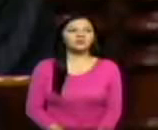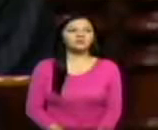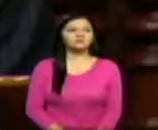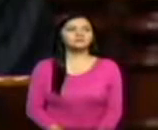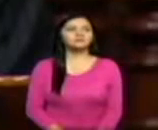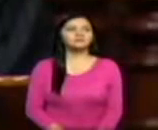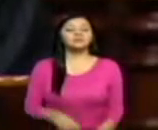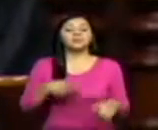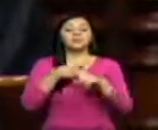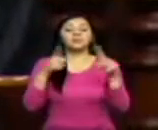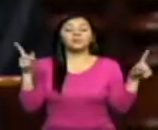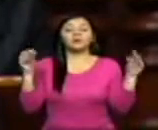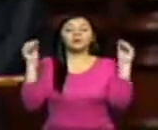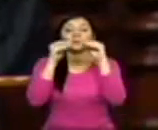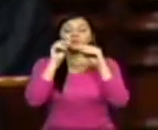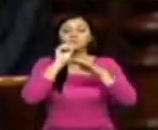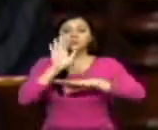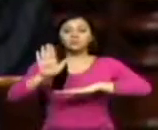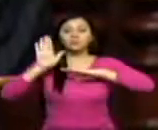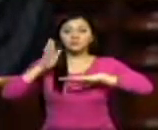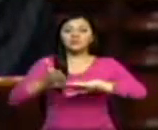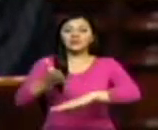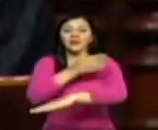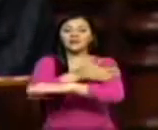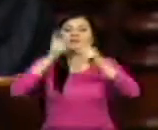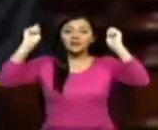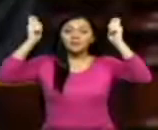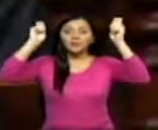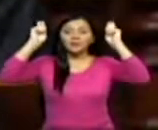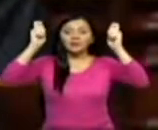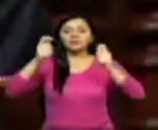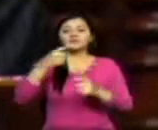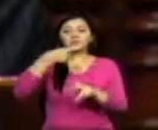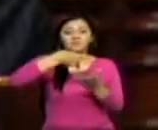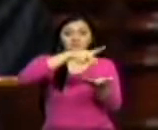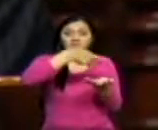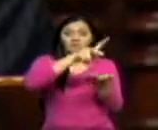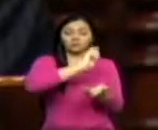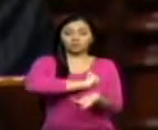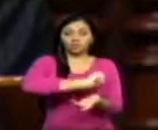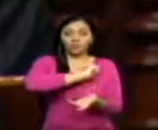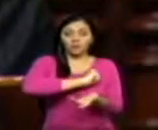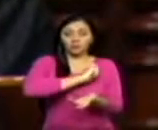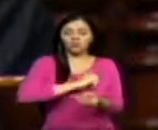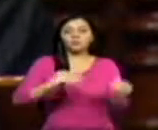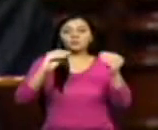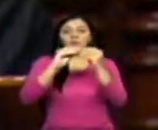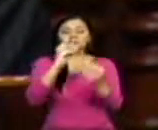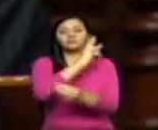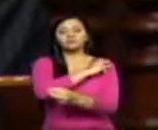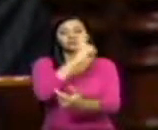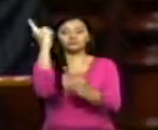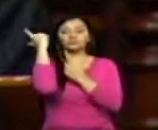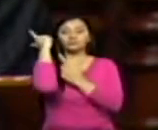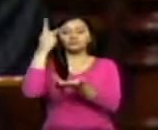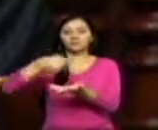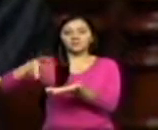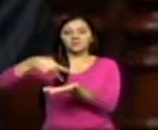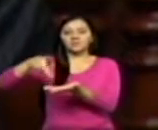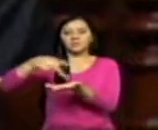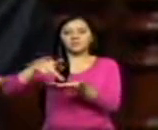Como lo prometimos en la campaña, sus bonificaciones y las de las Fuerzas Armadas